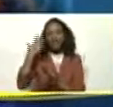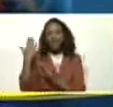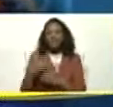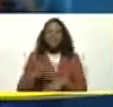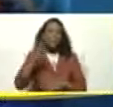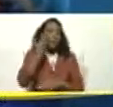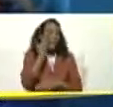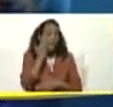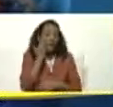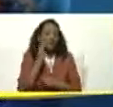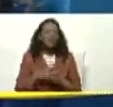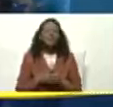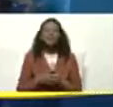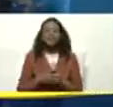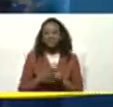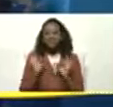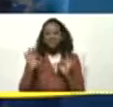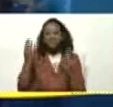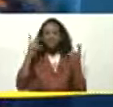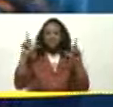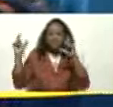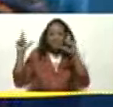fbook para